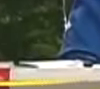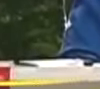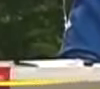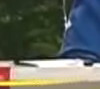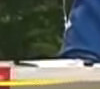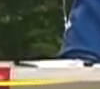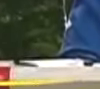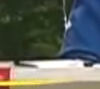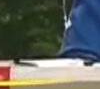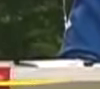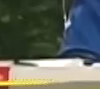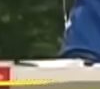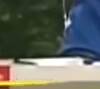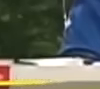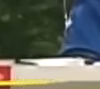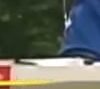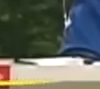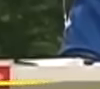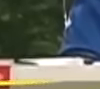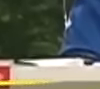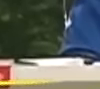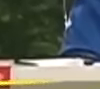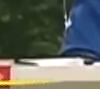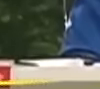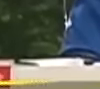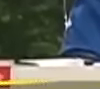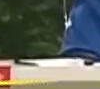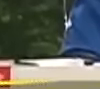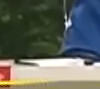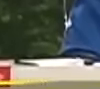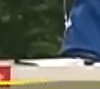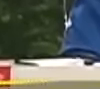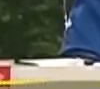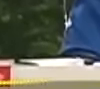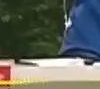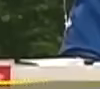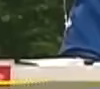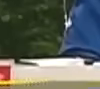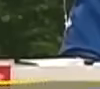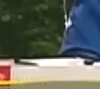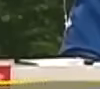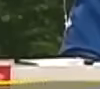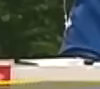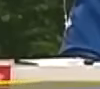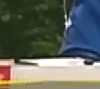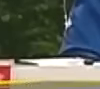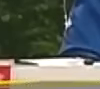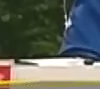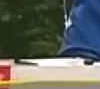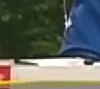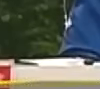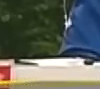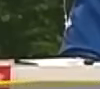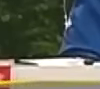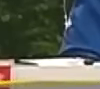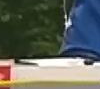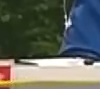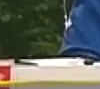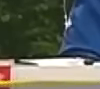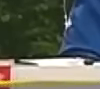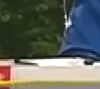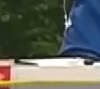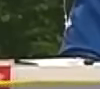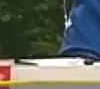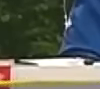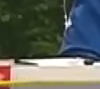su gobierno y de nuestro pueblo, quiero hoy agradecer al ALBA por la especial invitación hoy a esta cumbre que nos